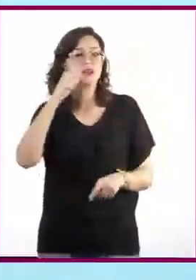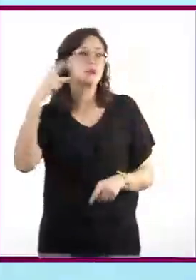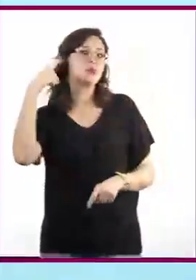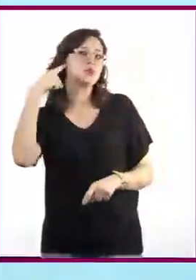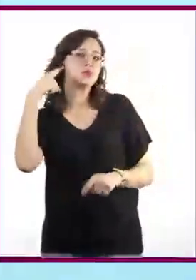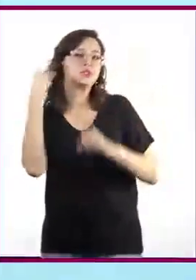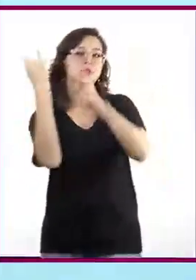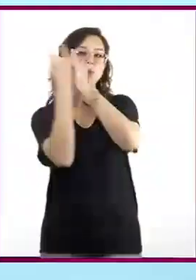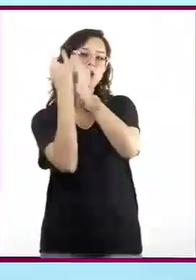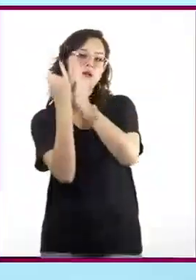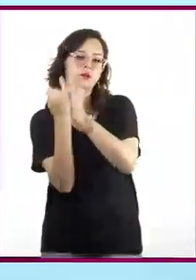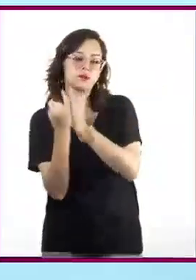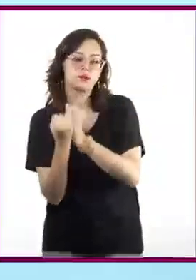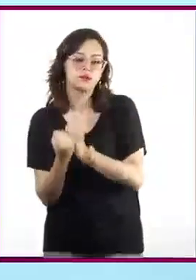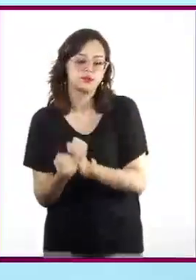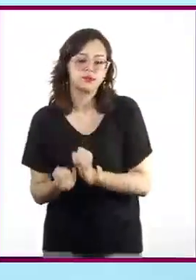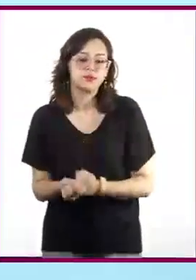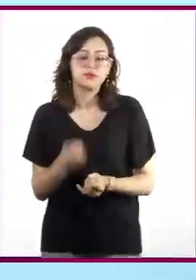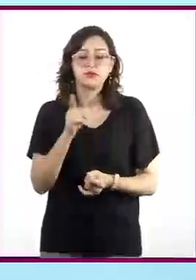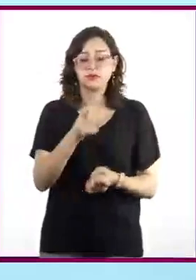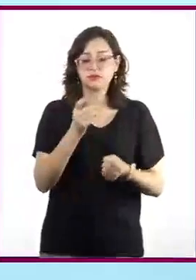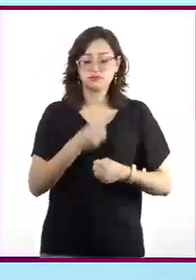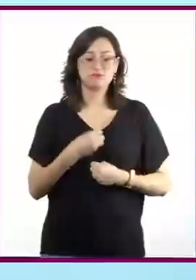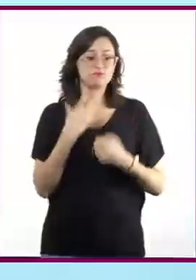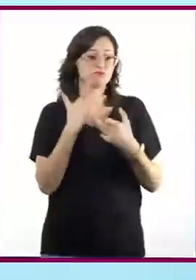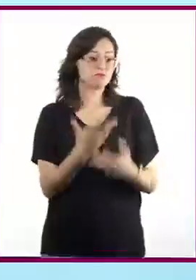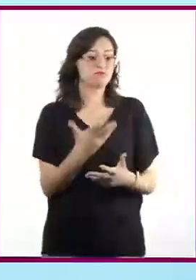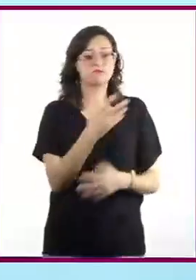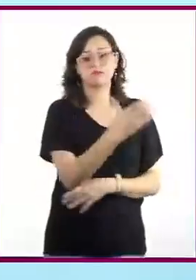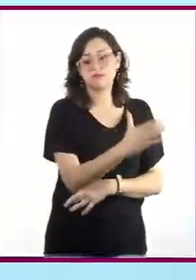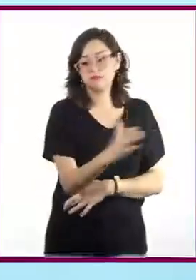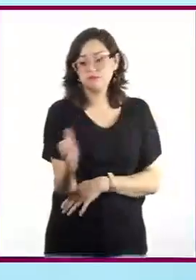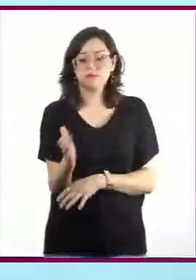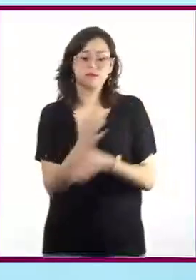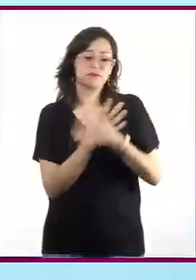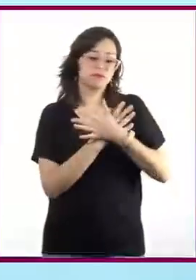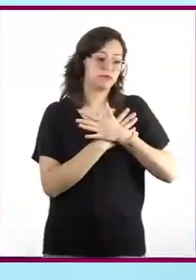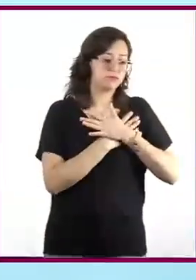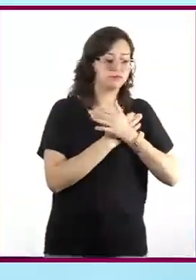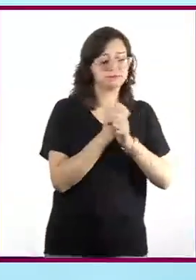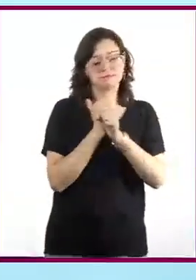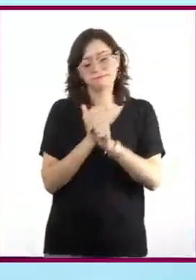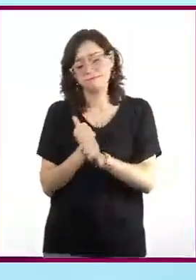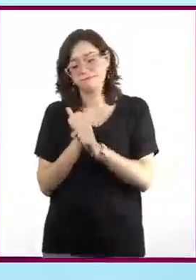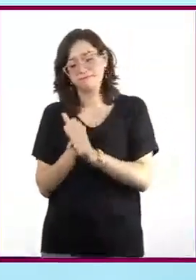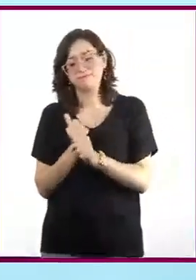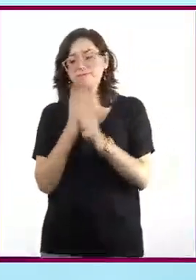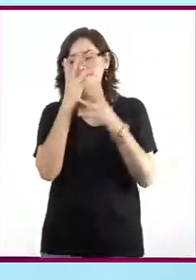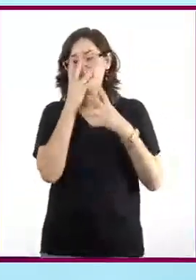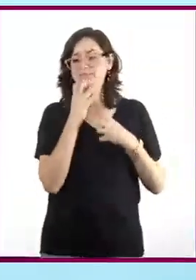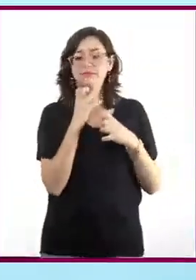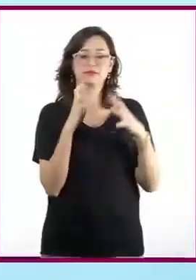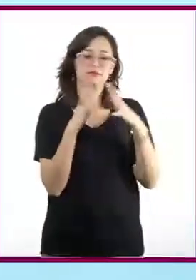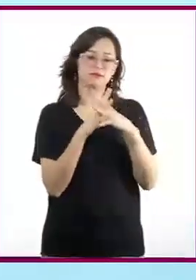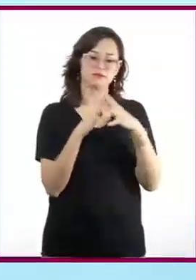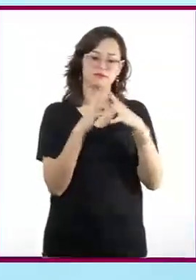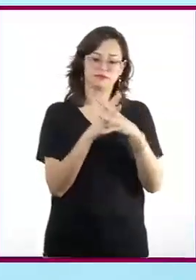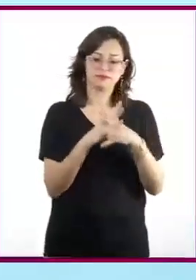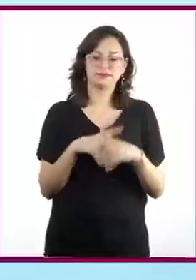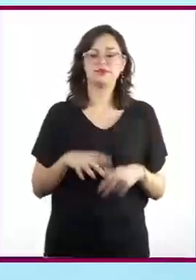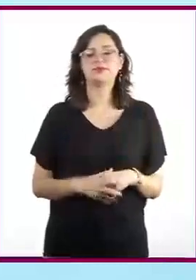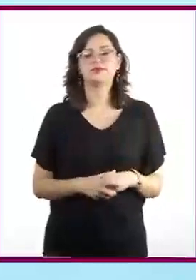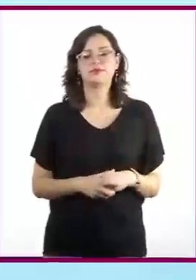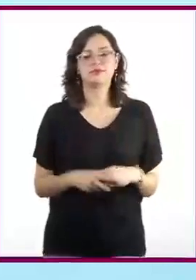se dieron cuenta, sus poemas hablan del campo, del amor, la melancolía, la guerra y la